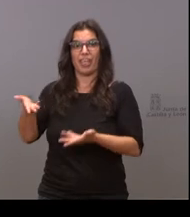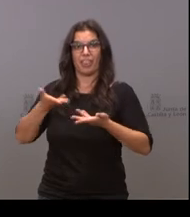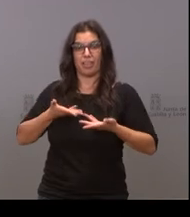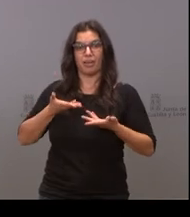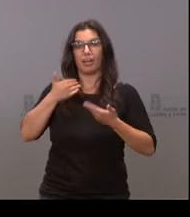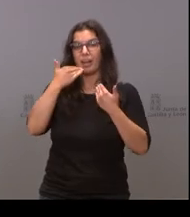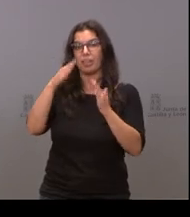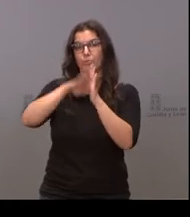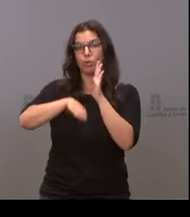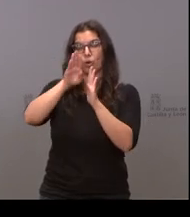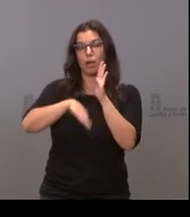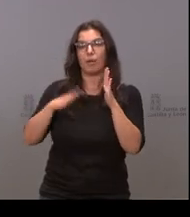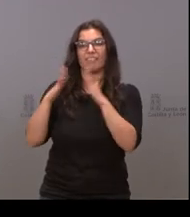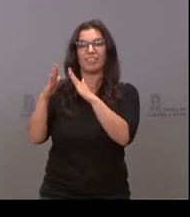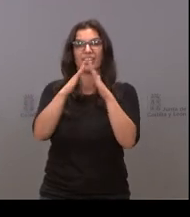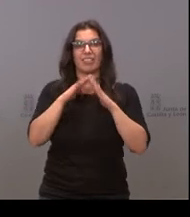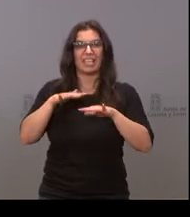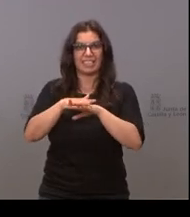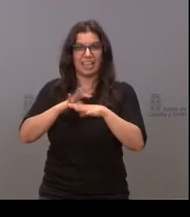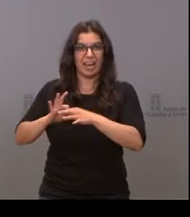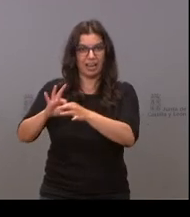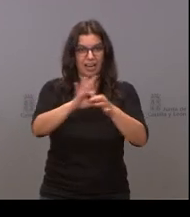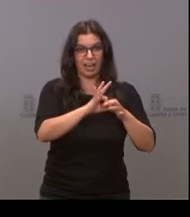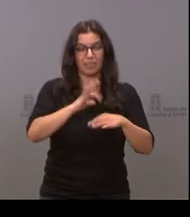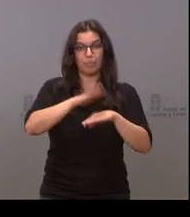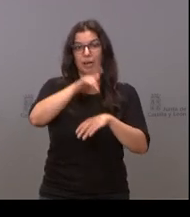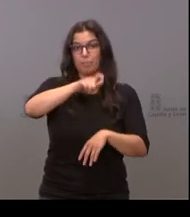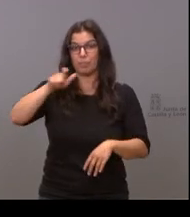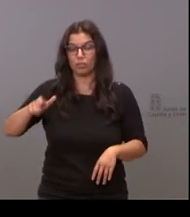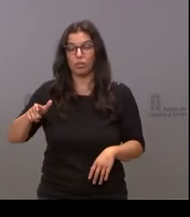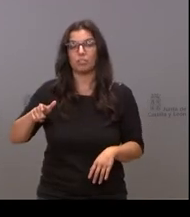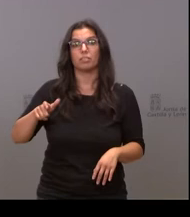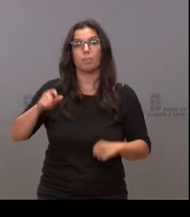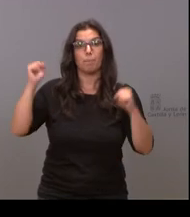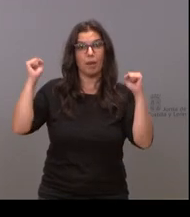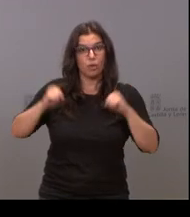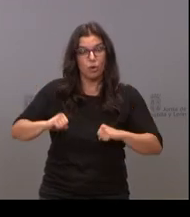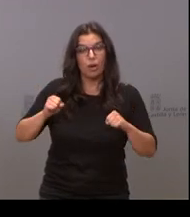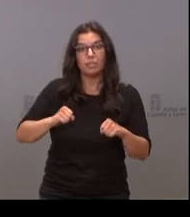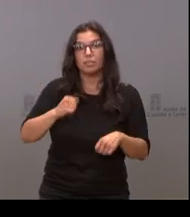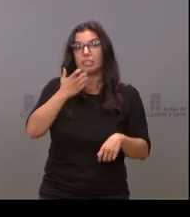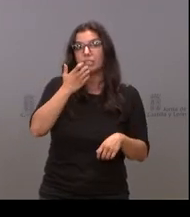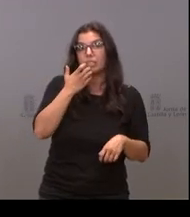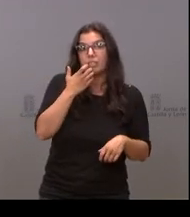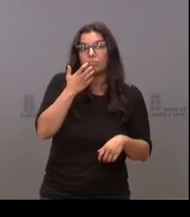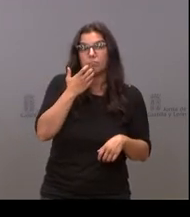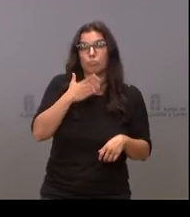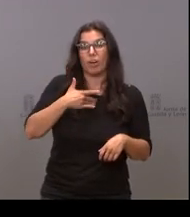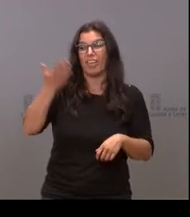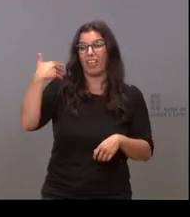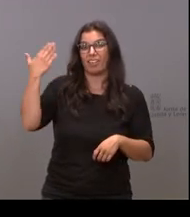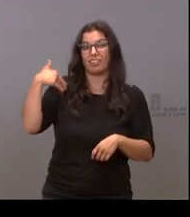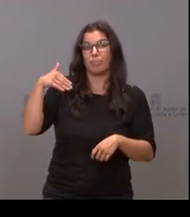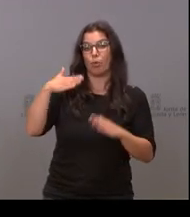programa viviendas en red para que aquellas personas mayores que algún día tuvieron que salir de